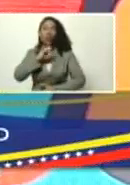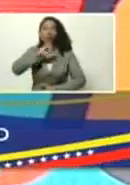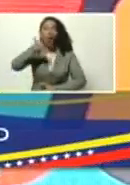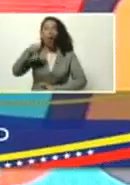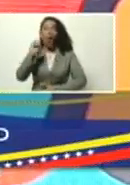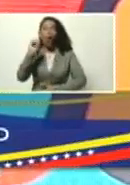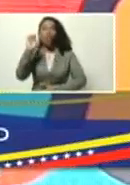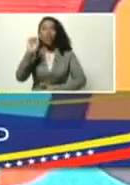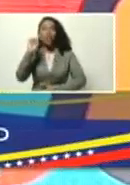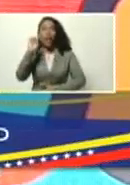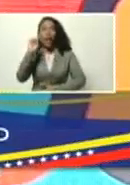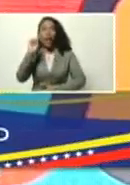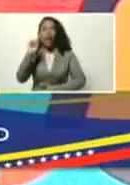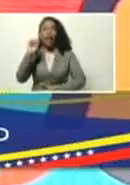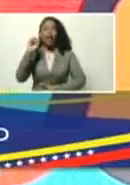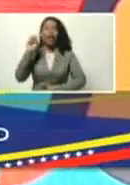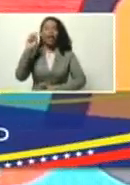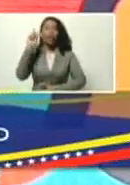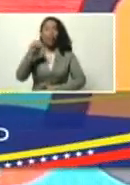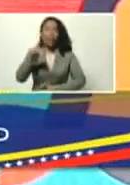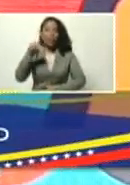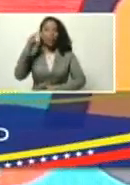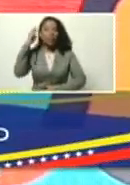José de San Martín y de Simón Bolívar.